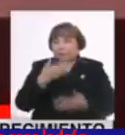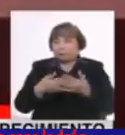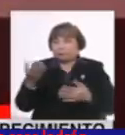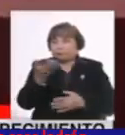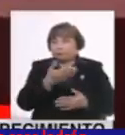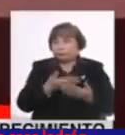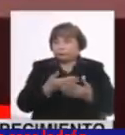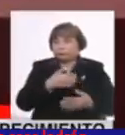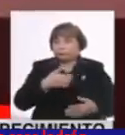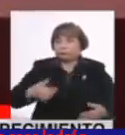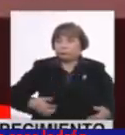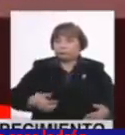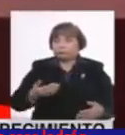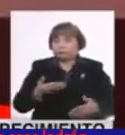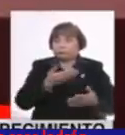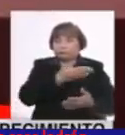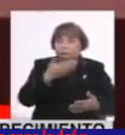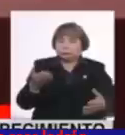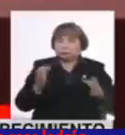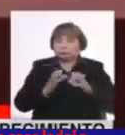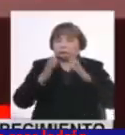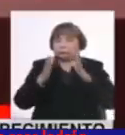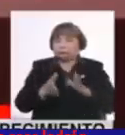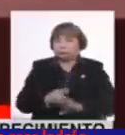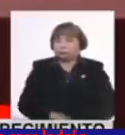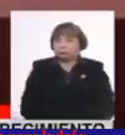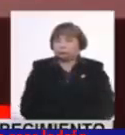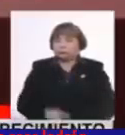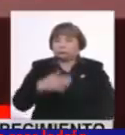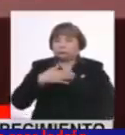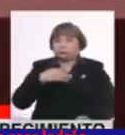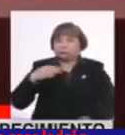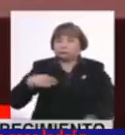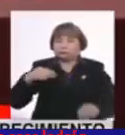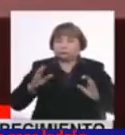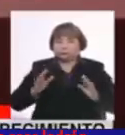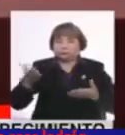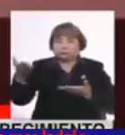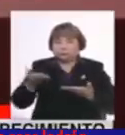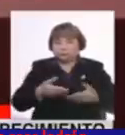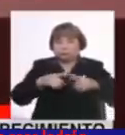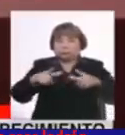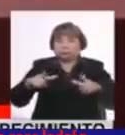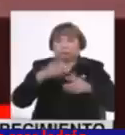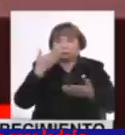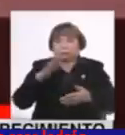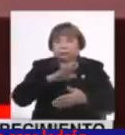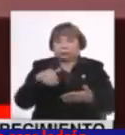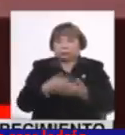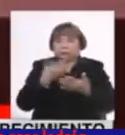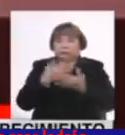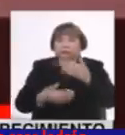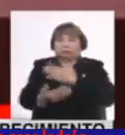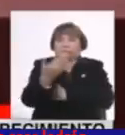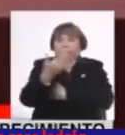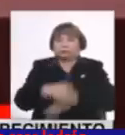Honorables señor presidente, señores congresistas, miembros de esta magna sala, tengan todos ustedes muy